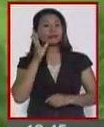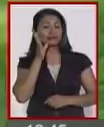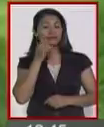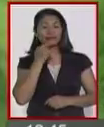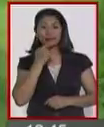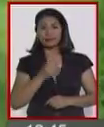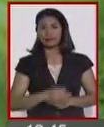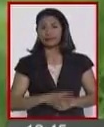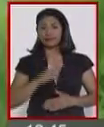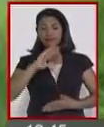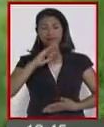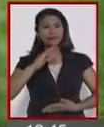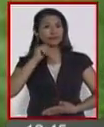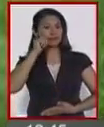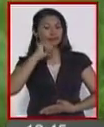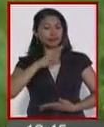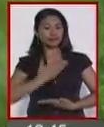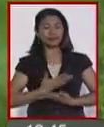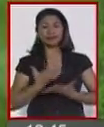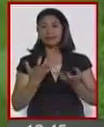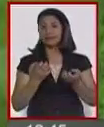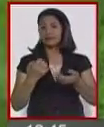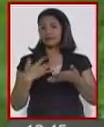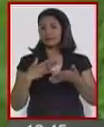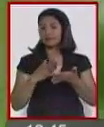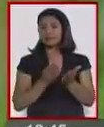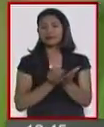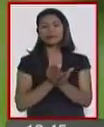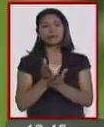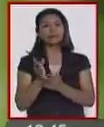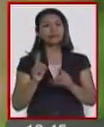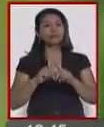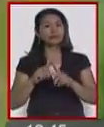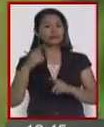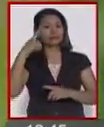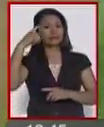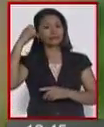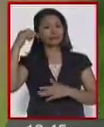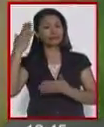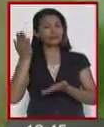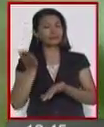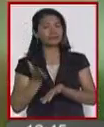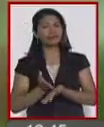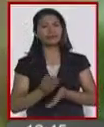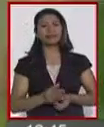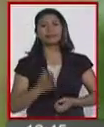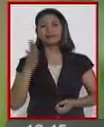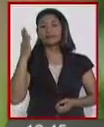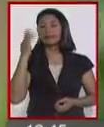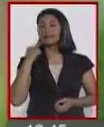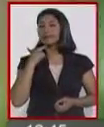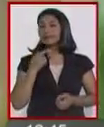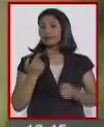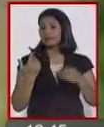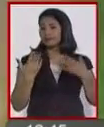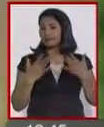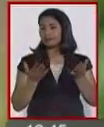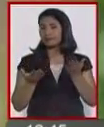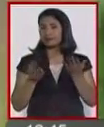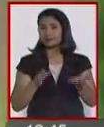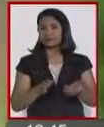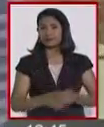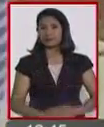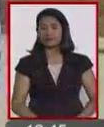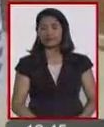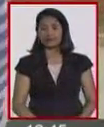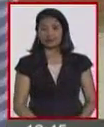Uxisa manifestó que su hija pensaba estudiar la carrera de Derecho, pero ahora esos sueños quedaron atrás debido a que le arrebataron la flor que era